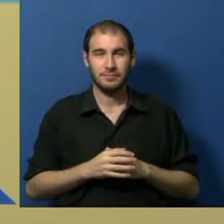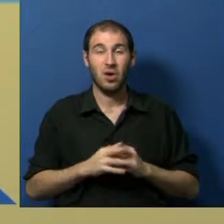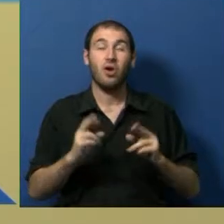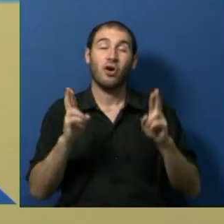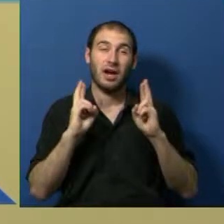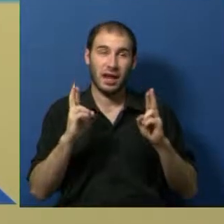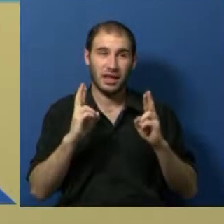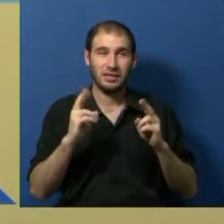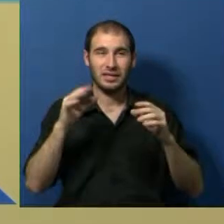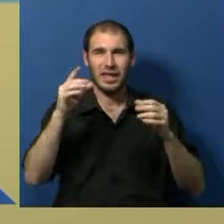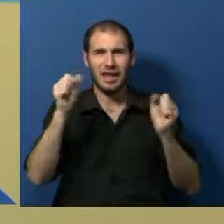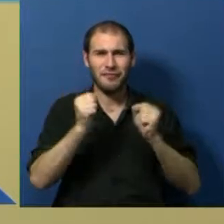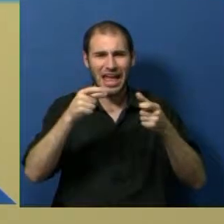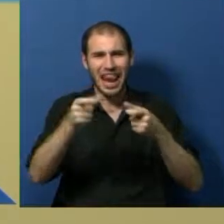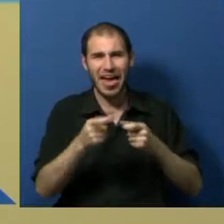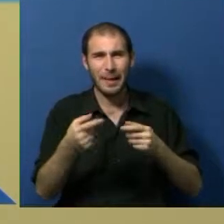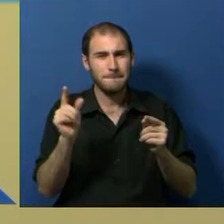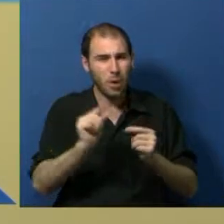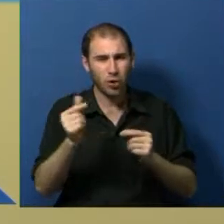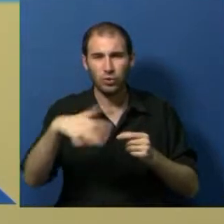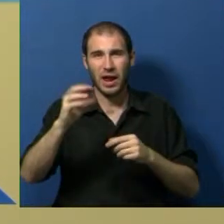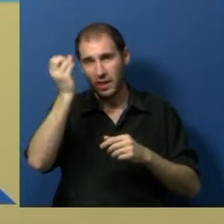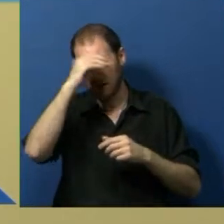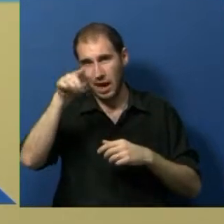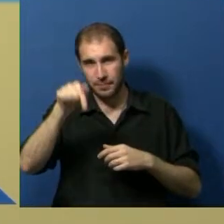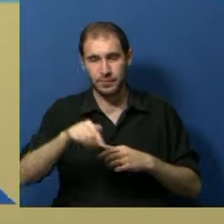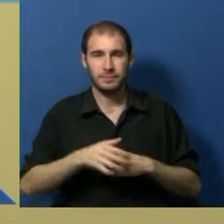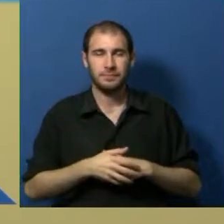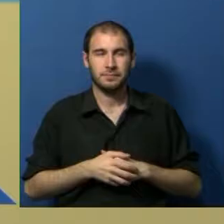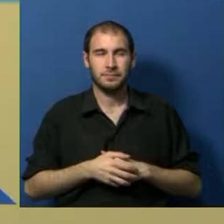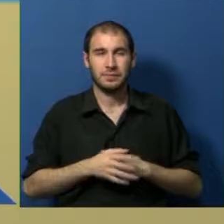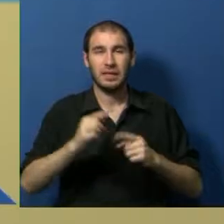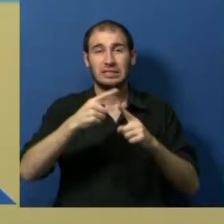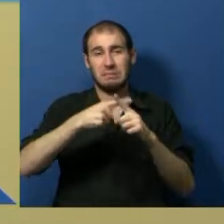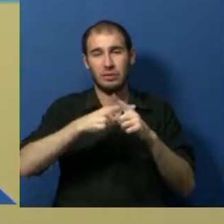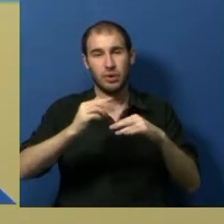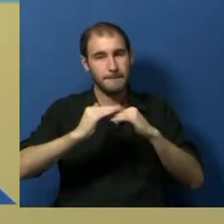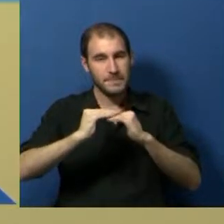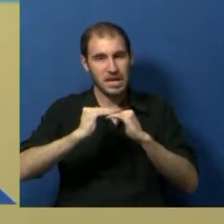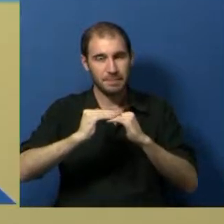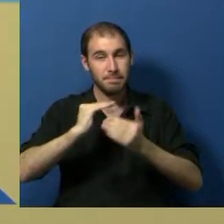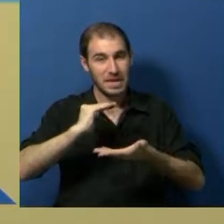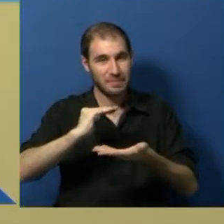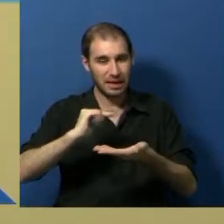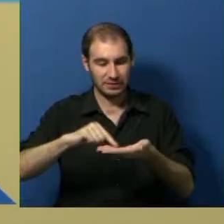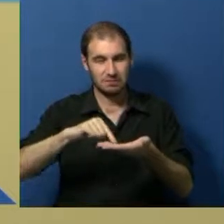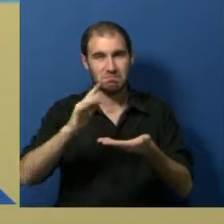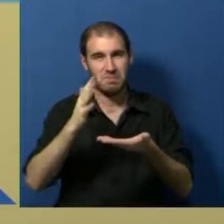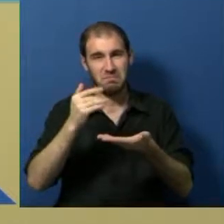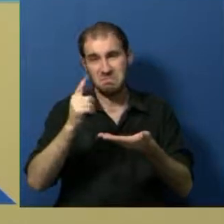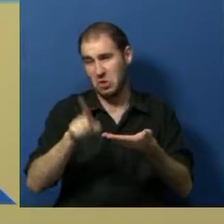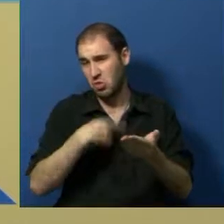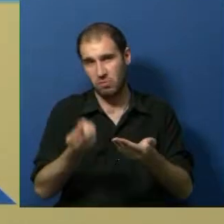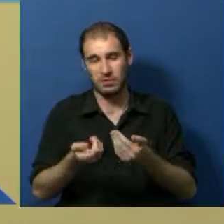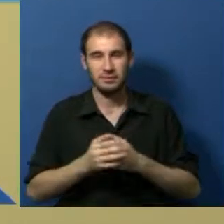Ojalá muy pocas heladas para el sector productivo. Temperaturas mínimas cercanas a los valores